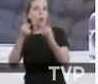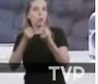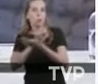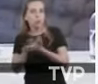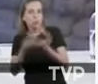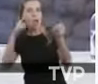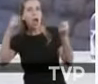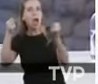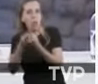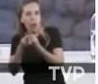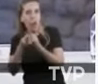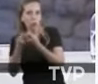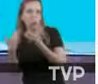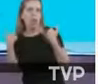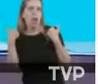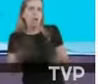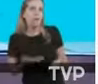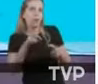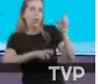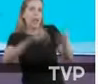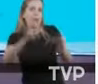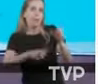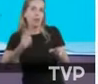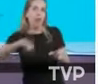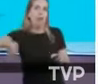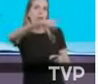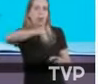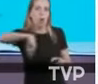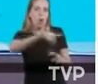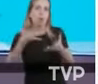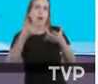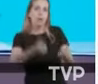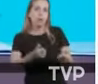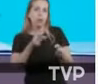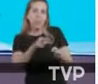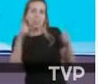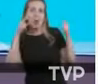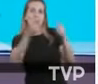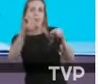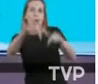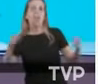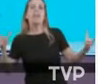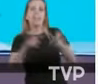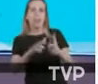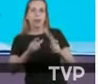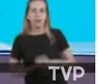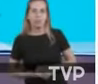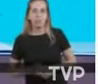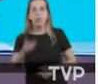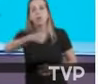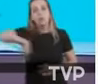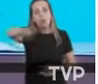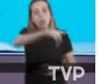lo menos pesados para el pueblo argentino. Ese es el sentido de esta reunión. Y queremos hacerlo con todos